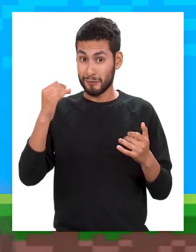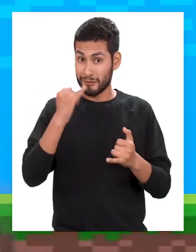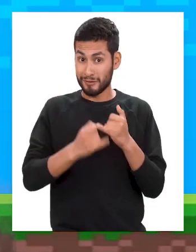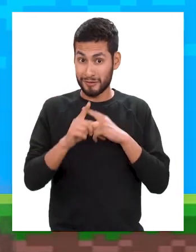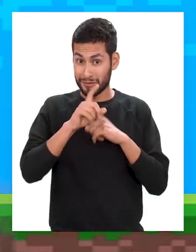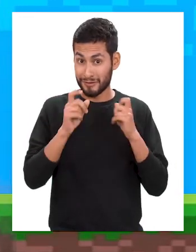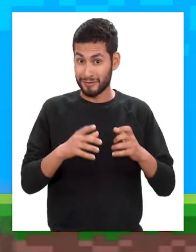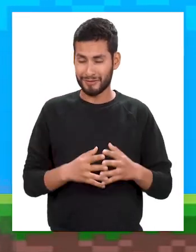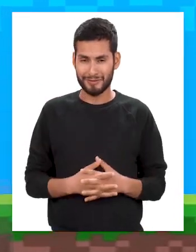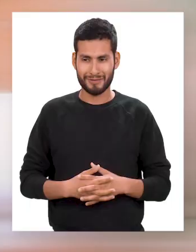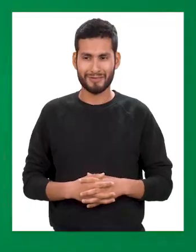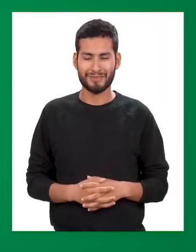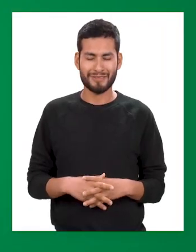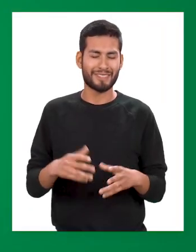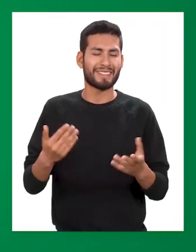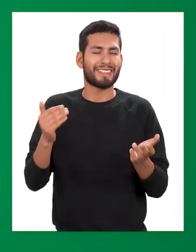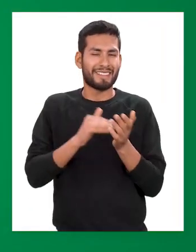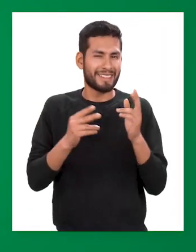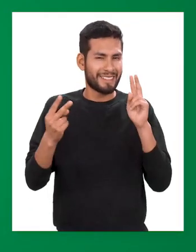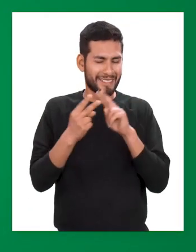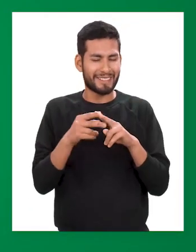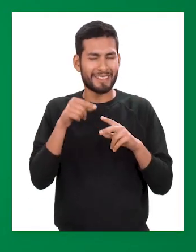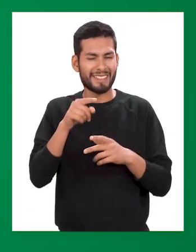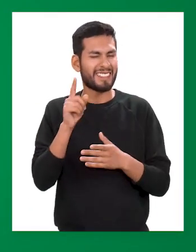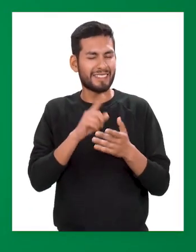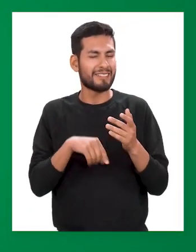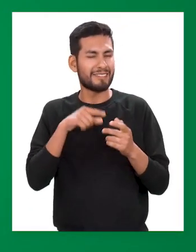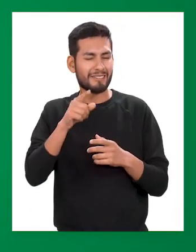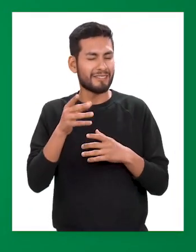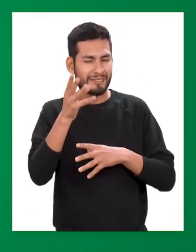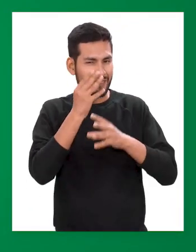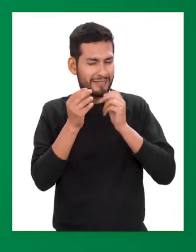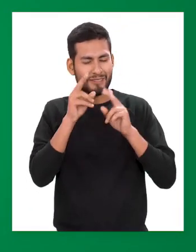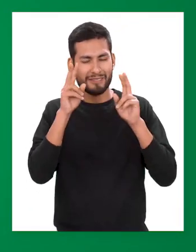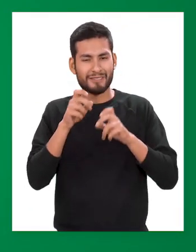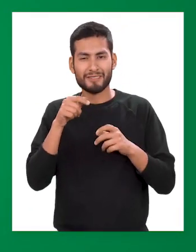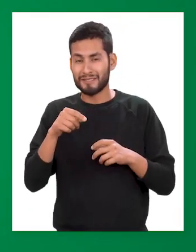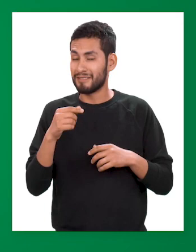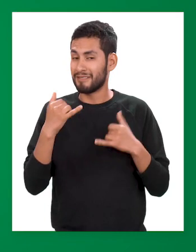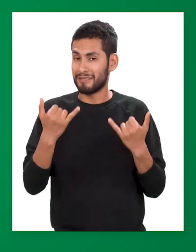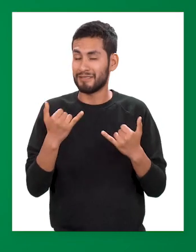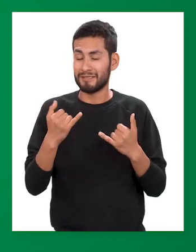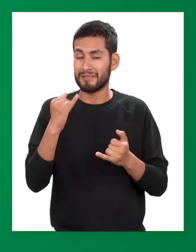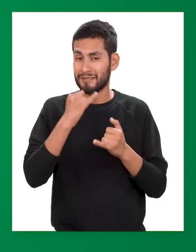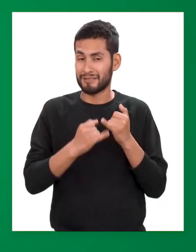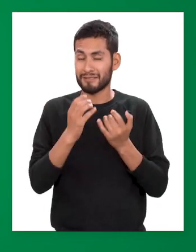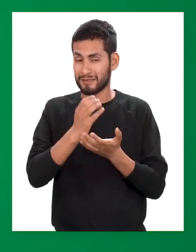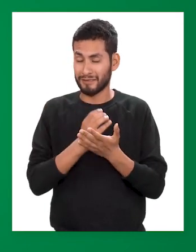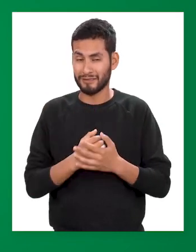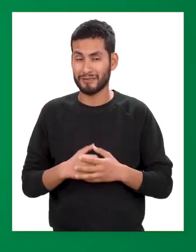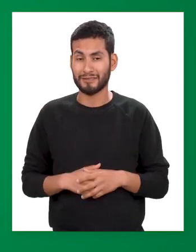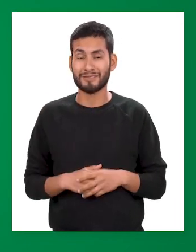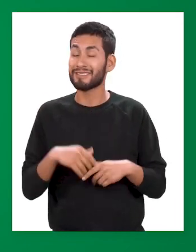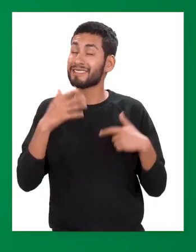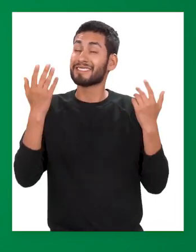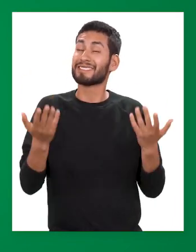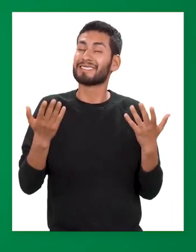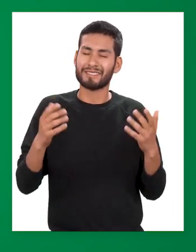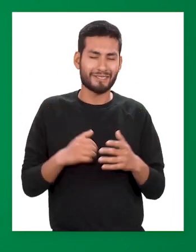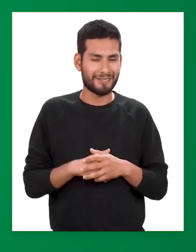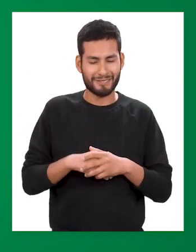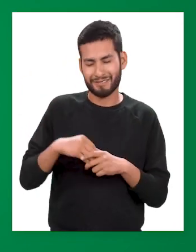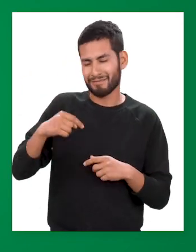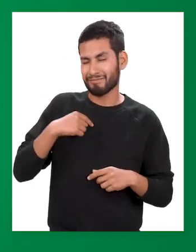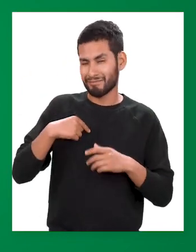para la última pregunta? Nos volvemos a encontrar para ver qué tanto aprendieron sobre lo abordado en este último curso. Así